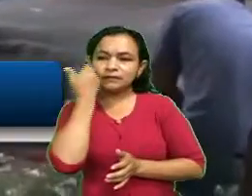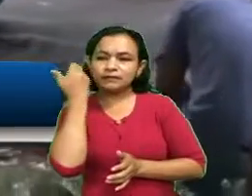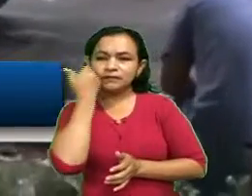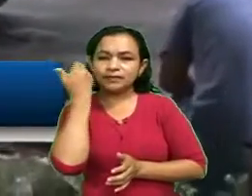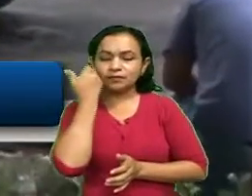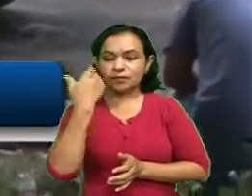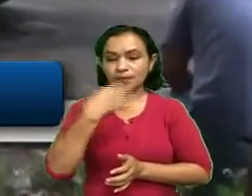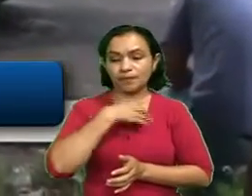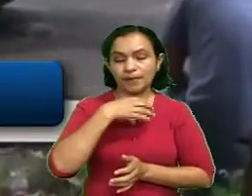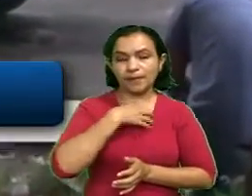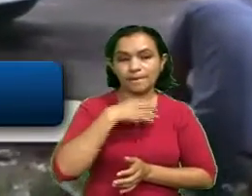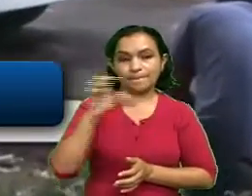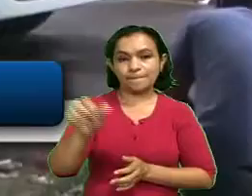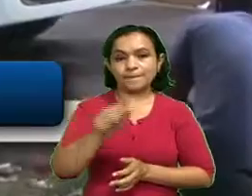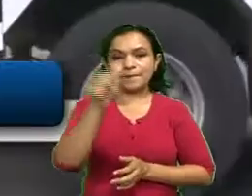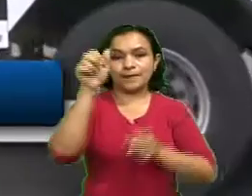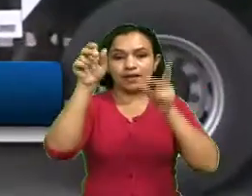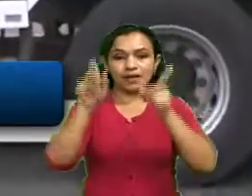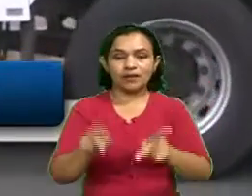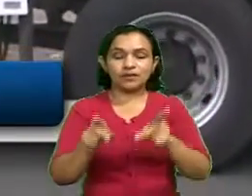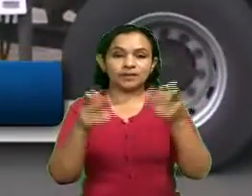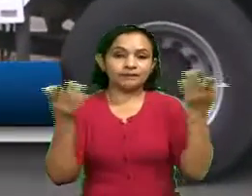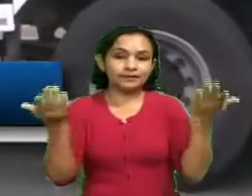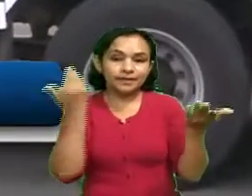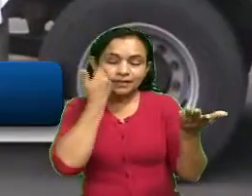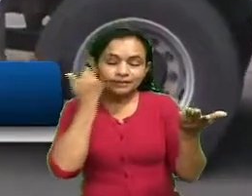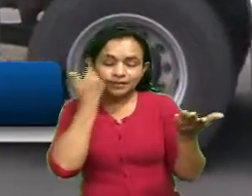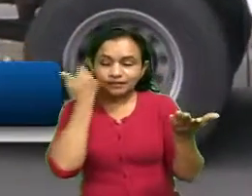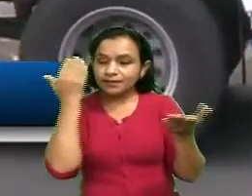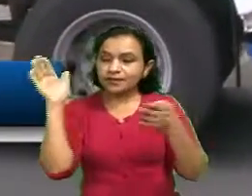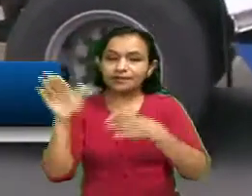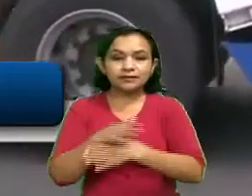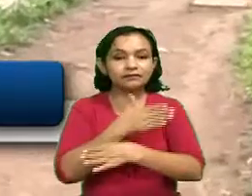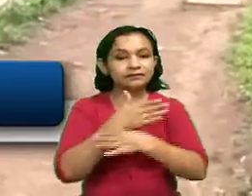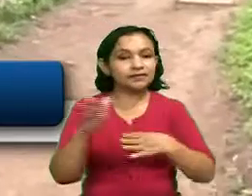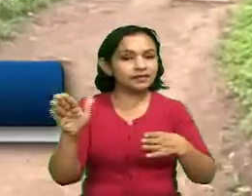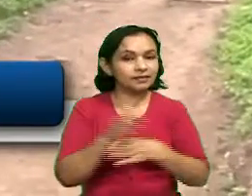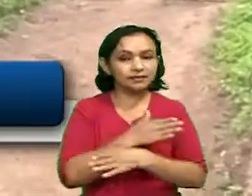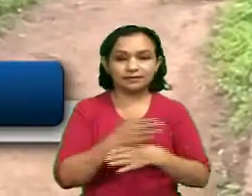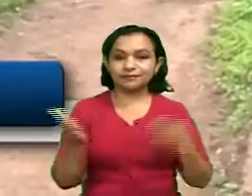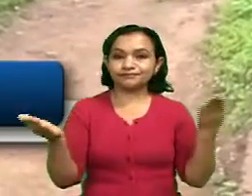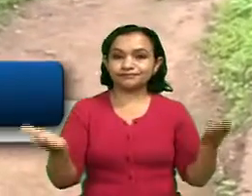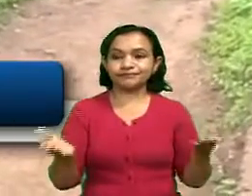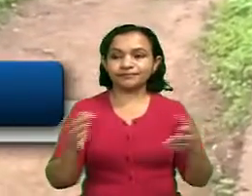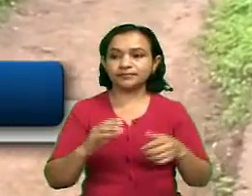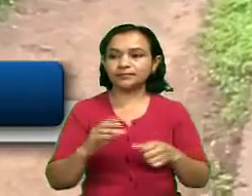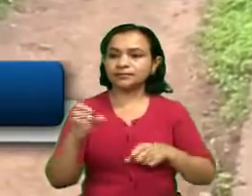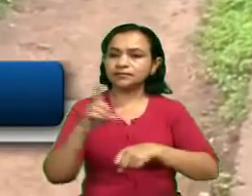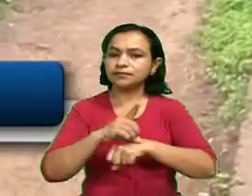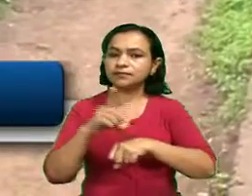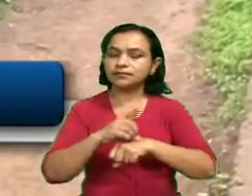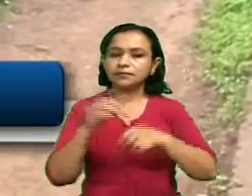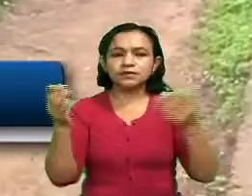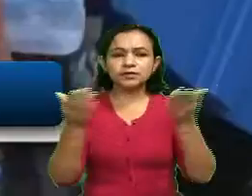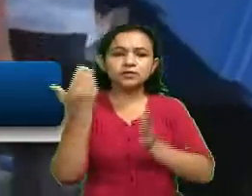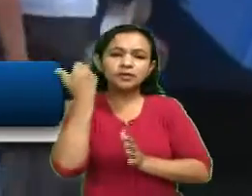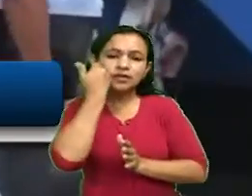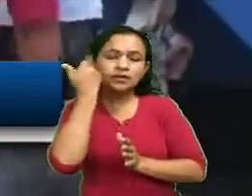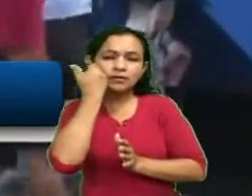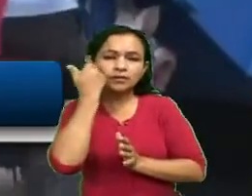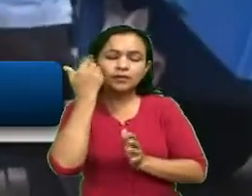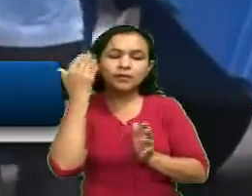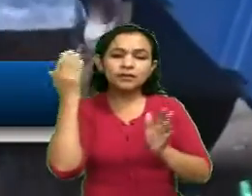solamente para dengue, sino para otros sinnúmeros de enfermedades. Claro. Ahora, doctor, ¿cómo es que esta enfermedad se vuelve